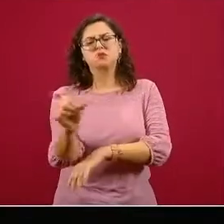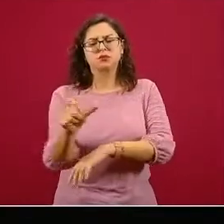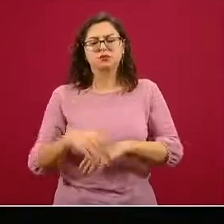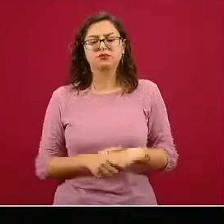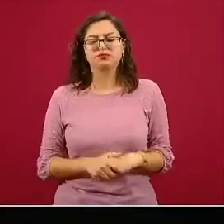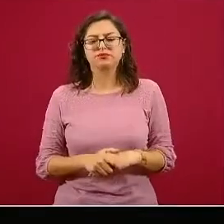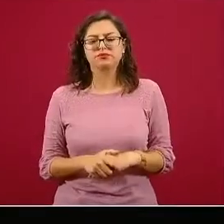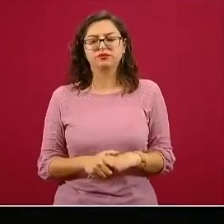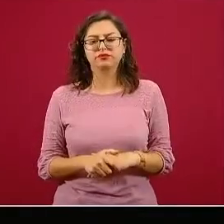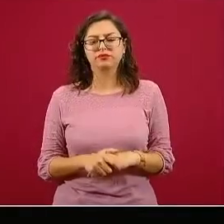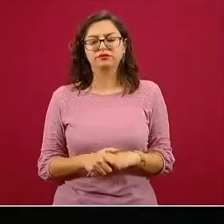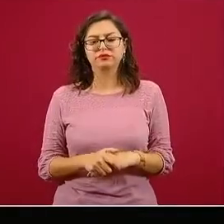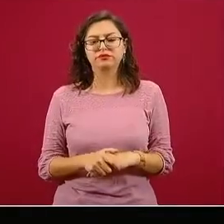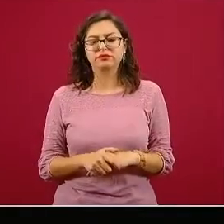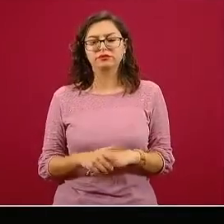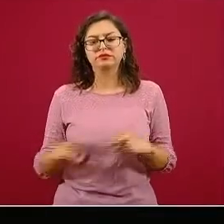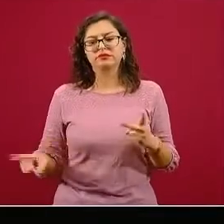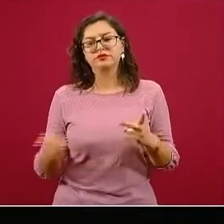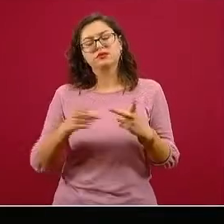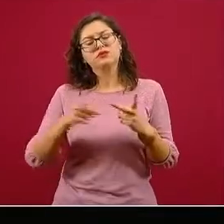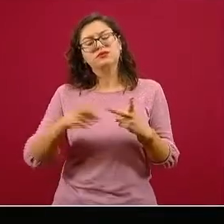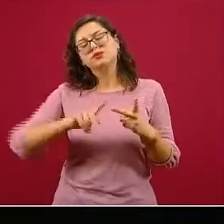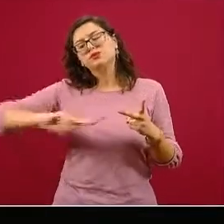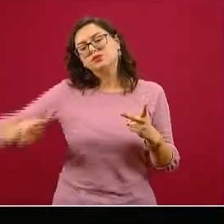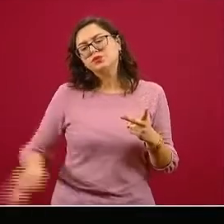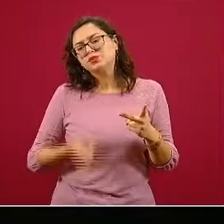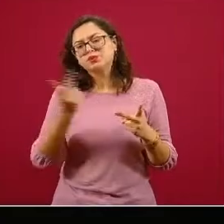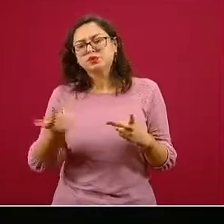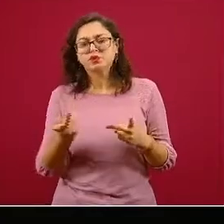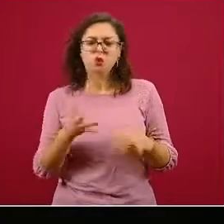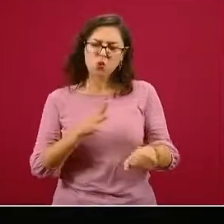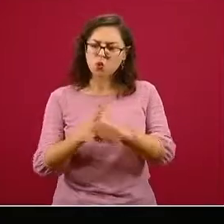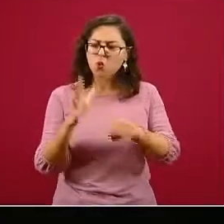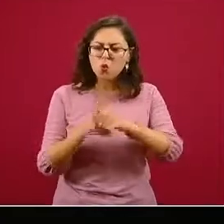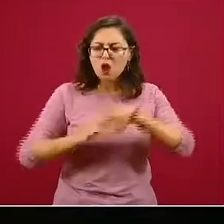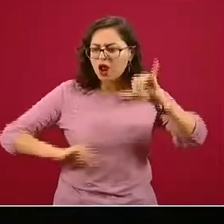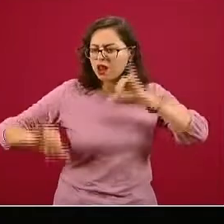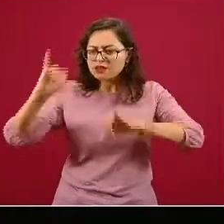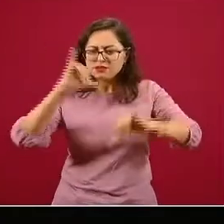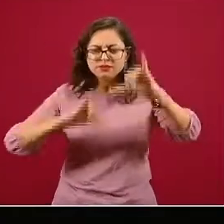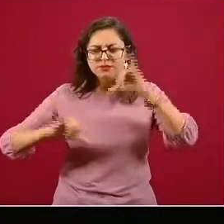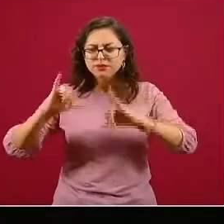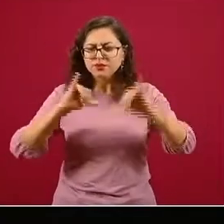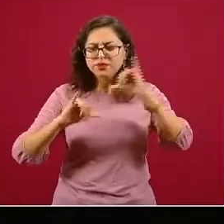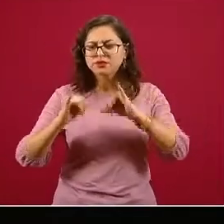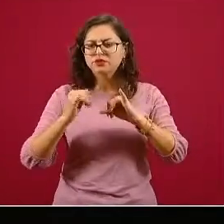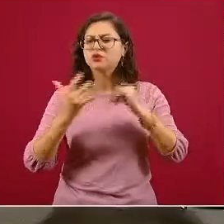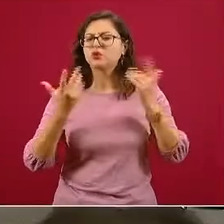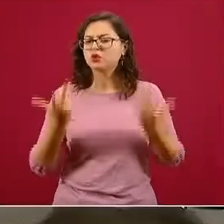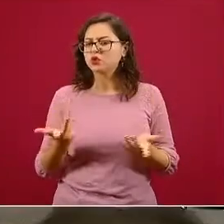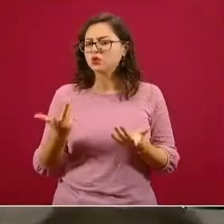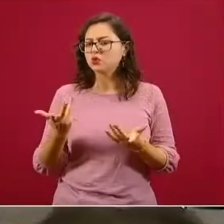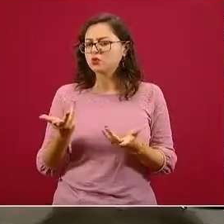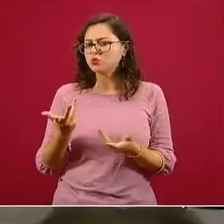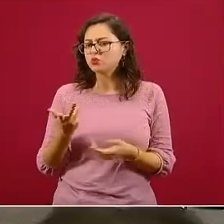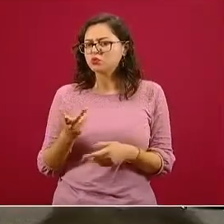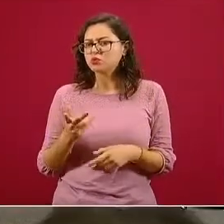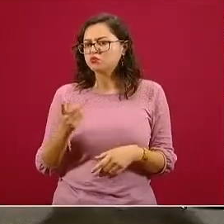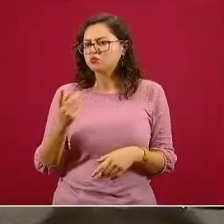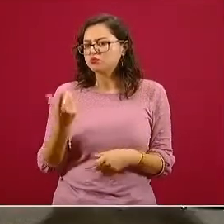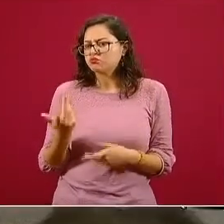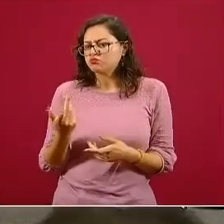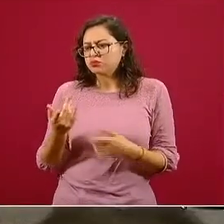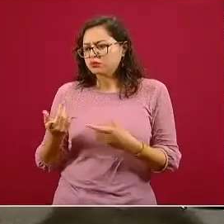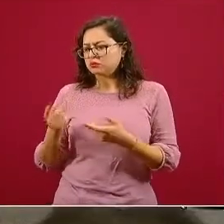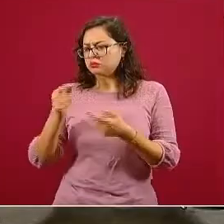finales? Y si me permite una segunda pregunta, ¿en qué laboratorio se procesarán las muestras que se van a tomar en campo? Gracias.